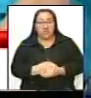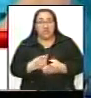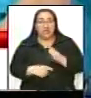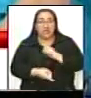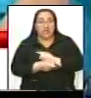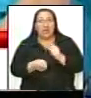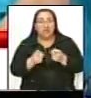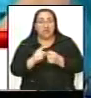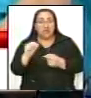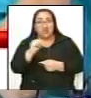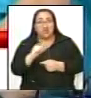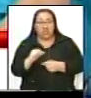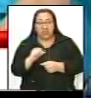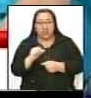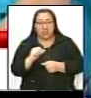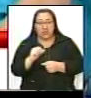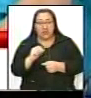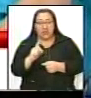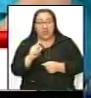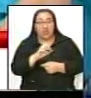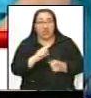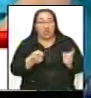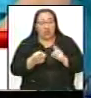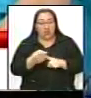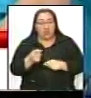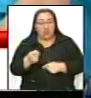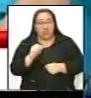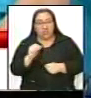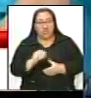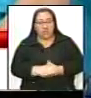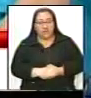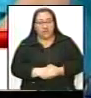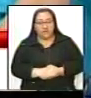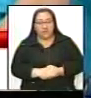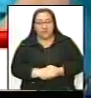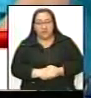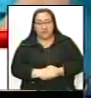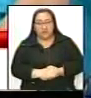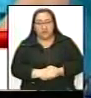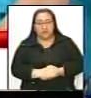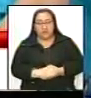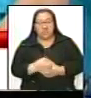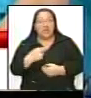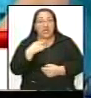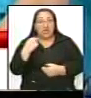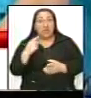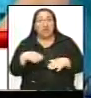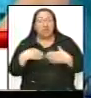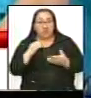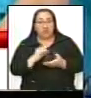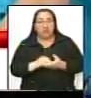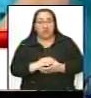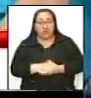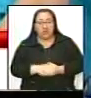cambiar de soles, de dólares en este caso, a soles, ¿no? Entonces, el riesgo cambiario le puede poner unos 200